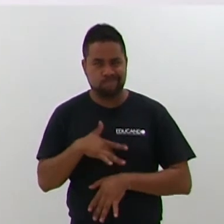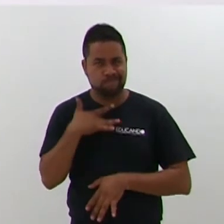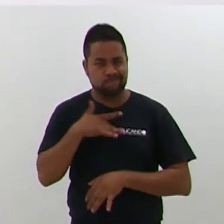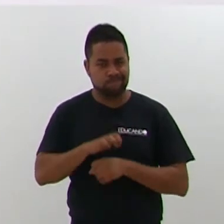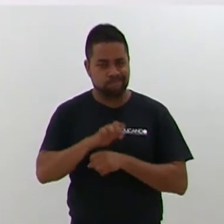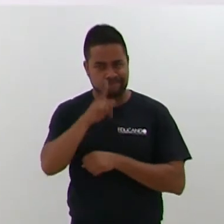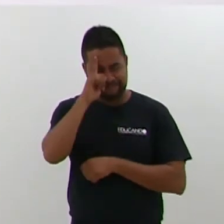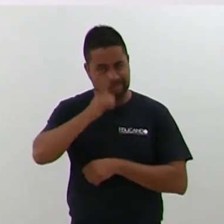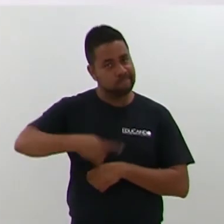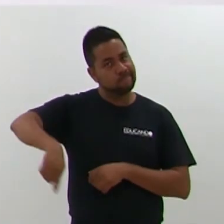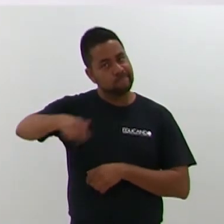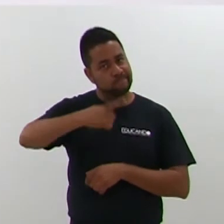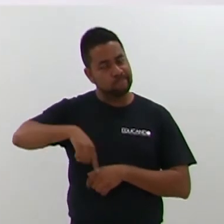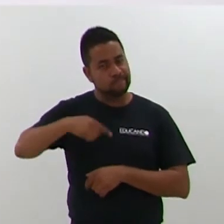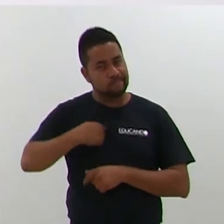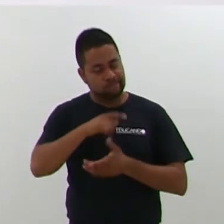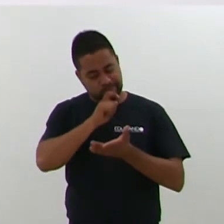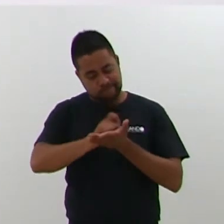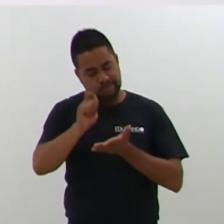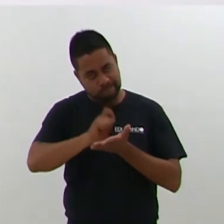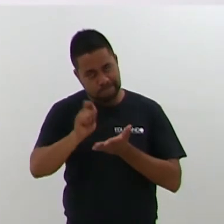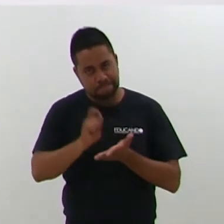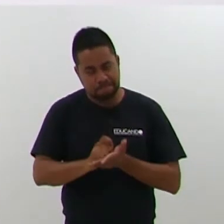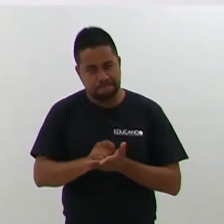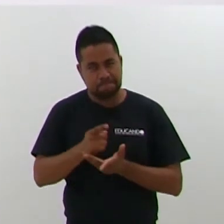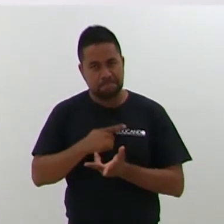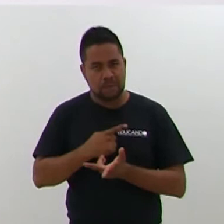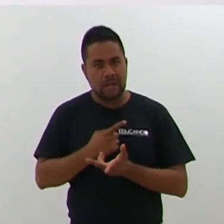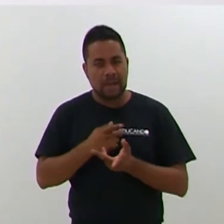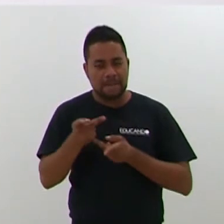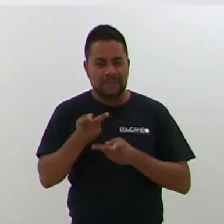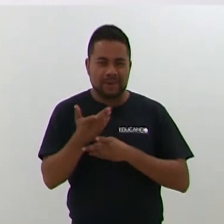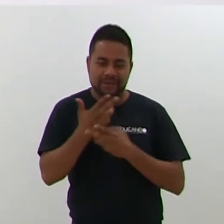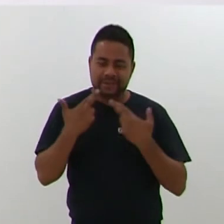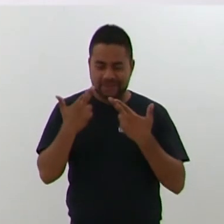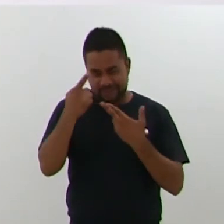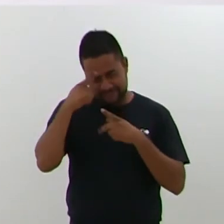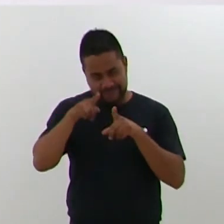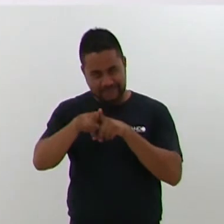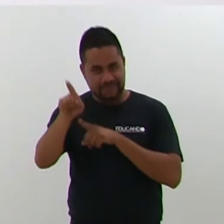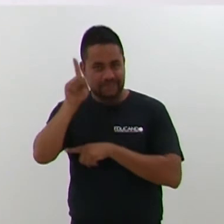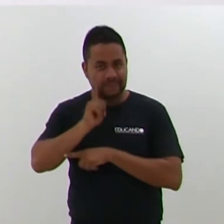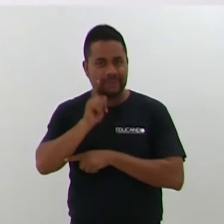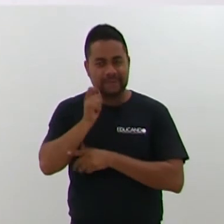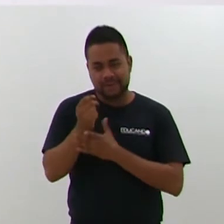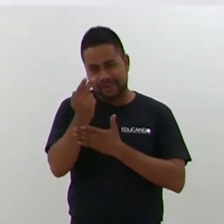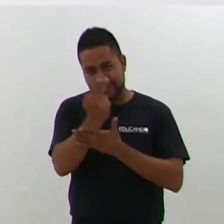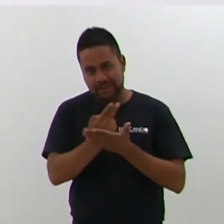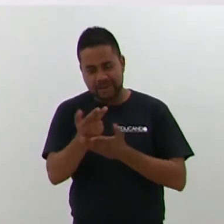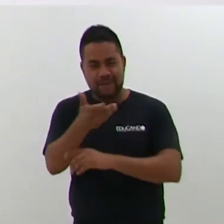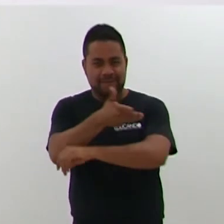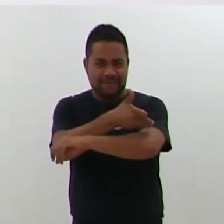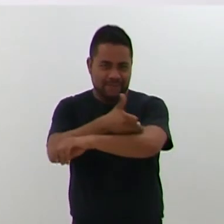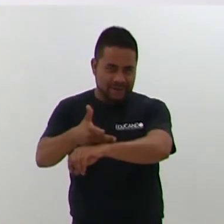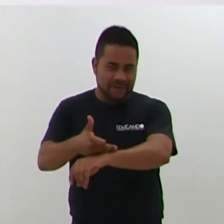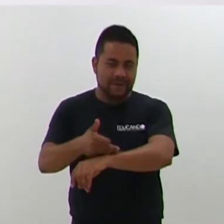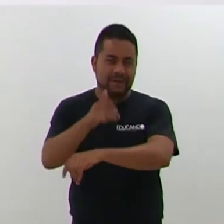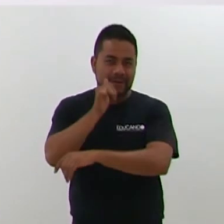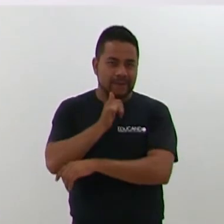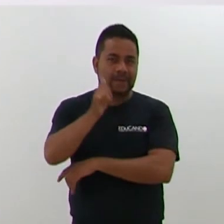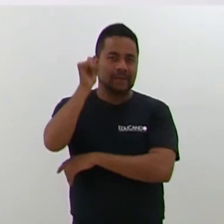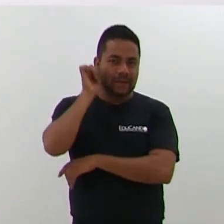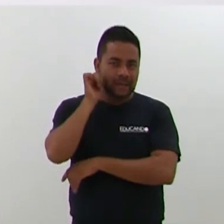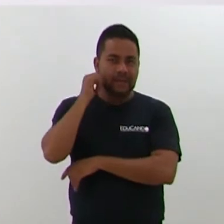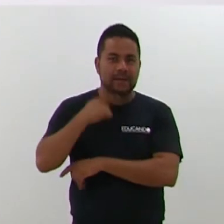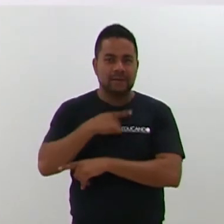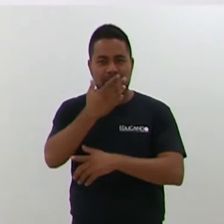para todos. Te quiero contar que he preparado un regalo para mi hermanita. Es un dibujo de la familia. Ayer que lo puse